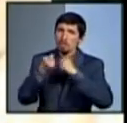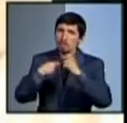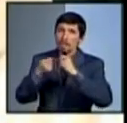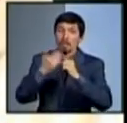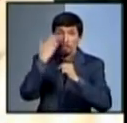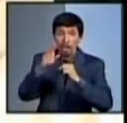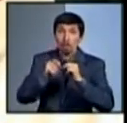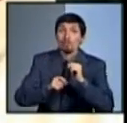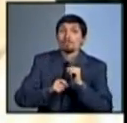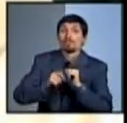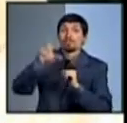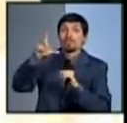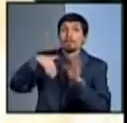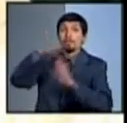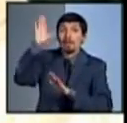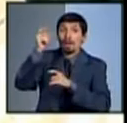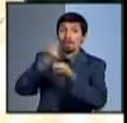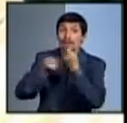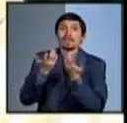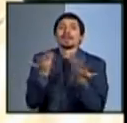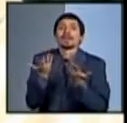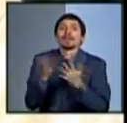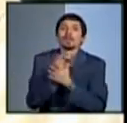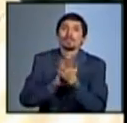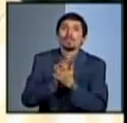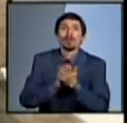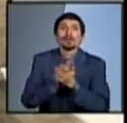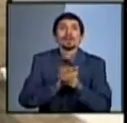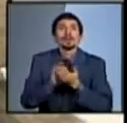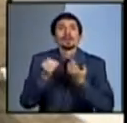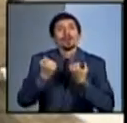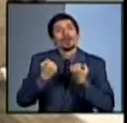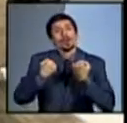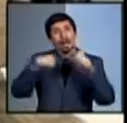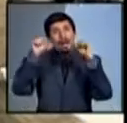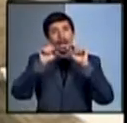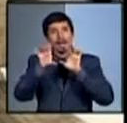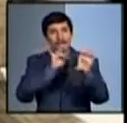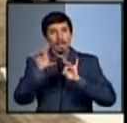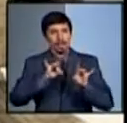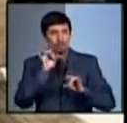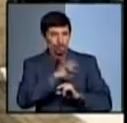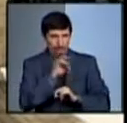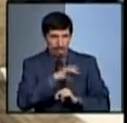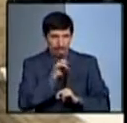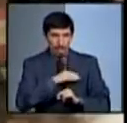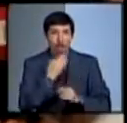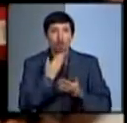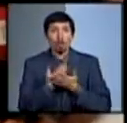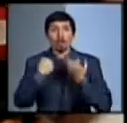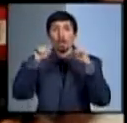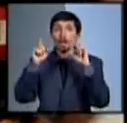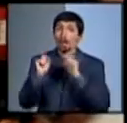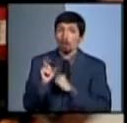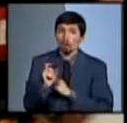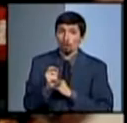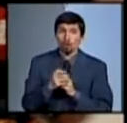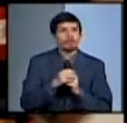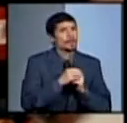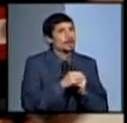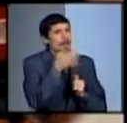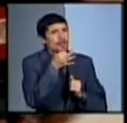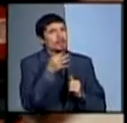se dispara un poco cuando o ganan la selección nacional o cuando gana Colo-Colo. Cuando hay